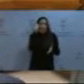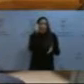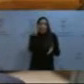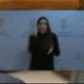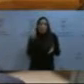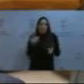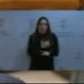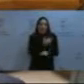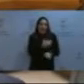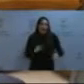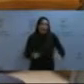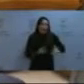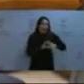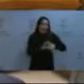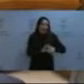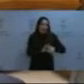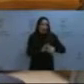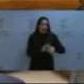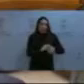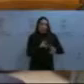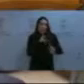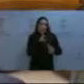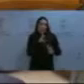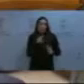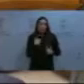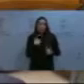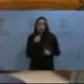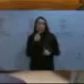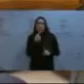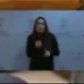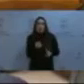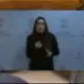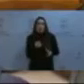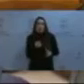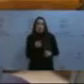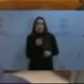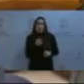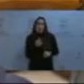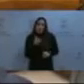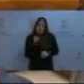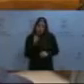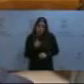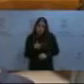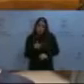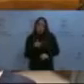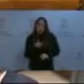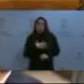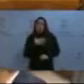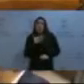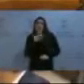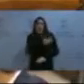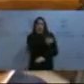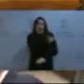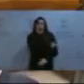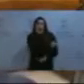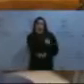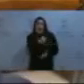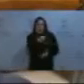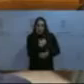aliados, ¿no? Y yo, sin embargo, puedo decir que sí, que hay algo peor, que es gobernar sin ellos, ¿no? Así que ahora espero que